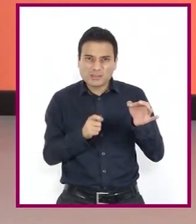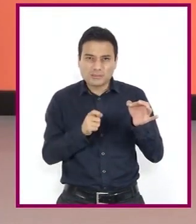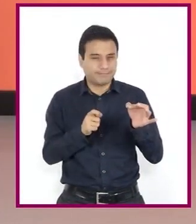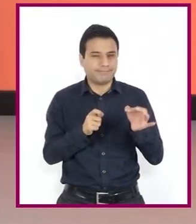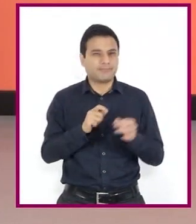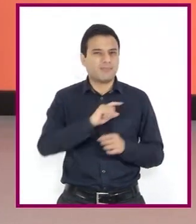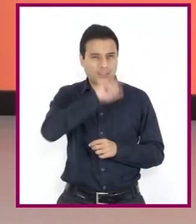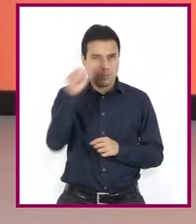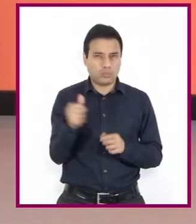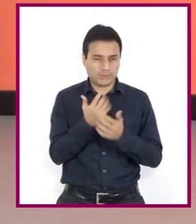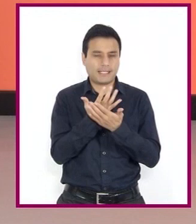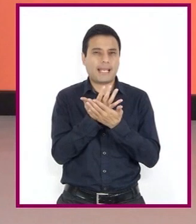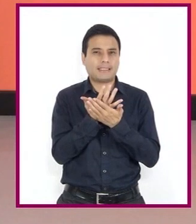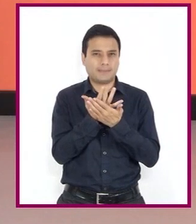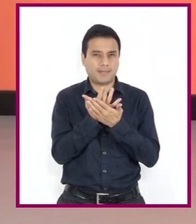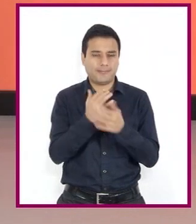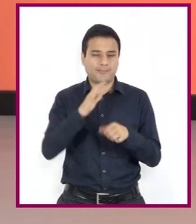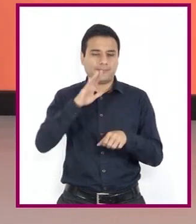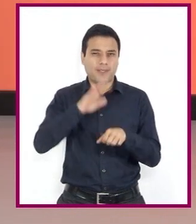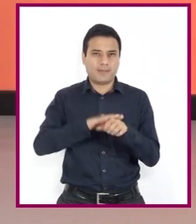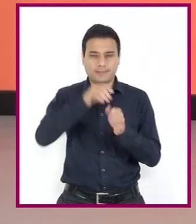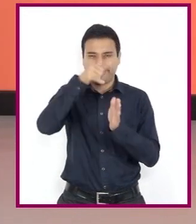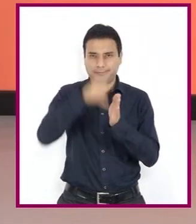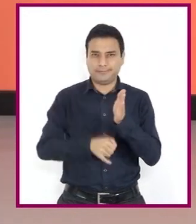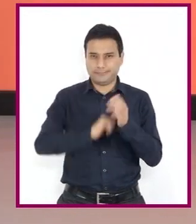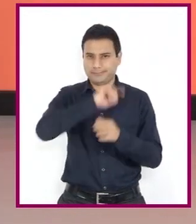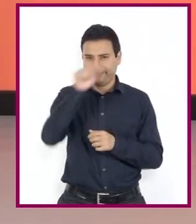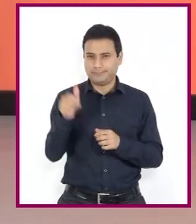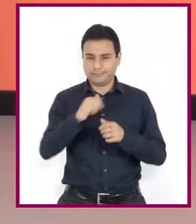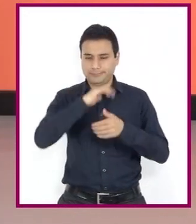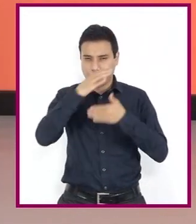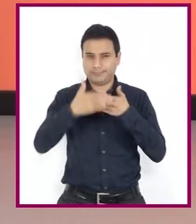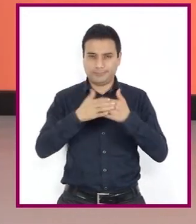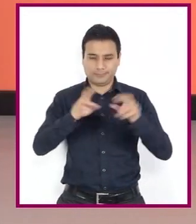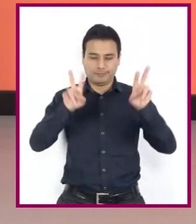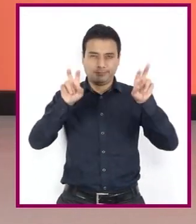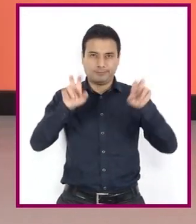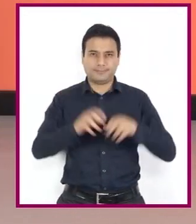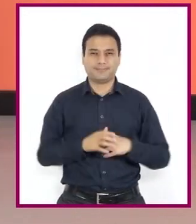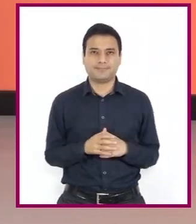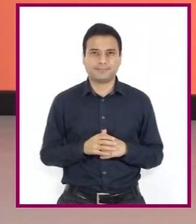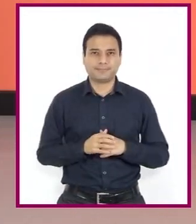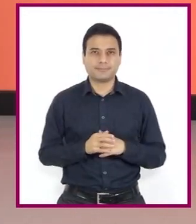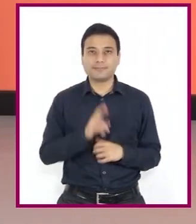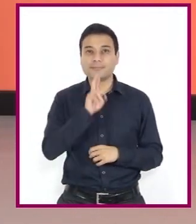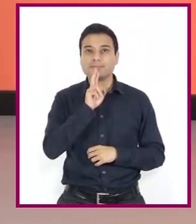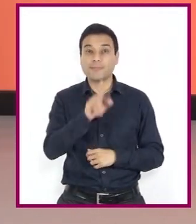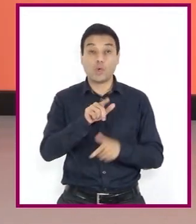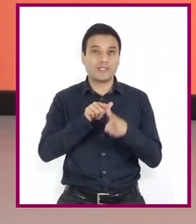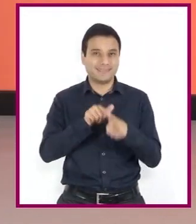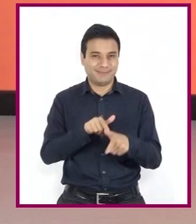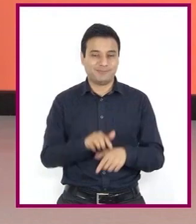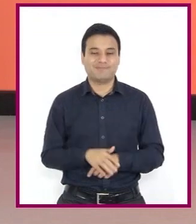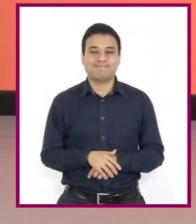empezaremos a estudiar con profundidad en el siguiente aprendizaje esperado. Mejor